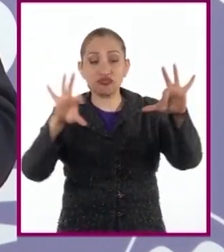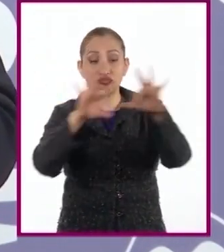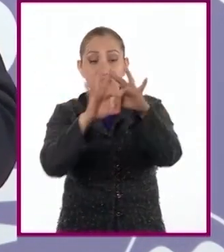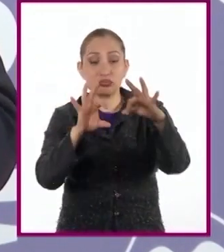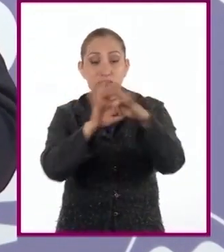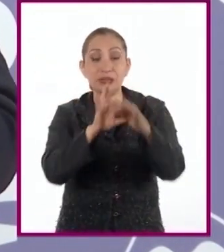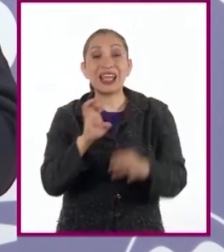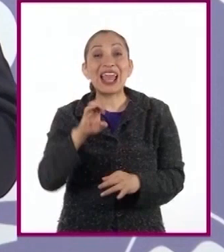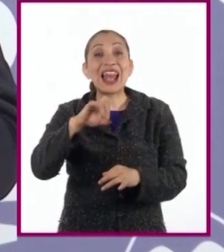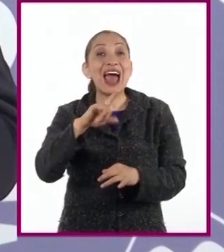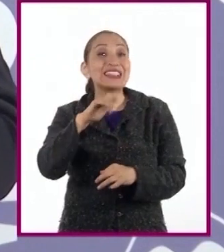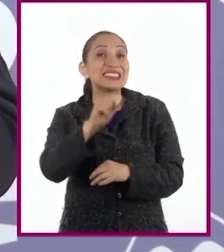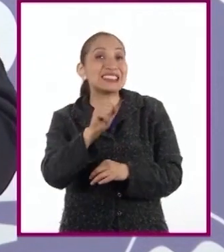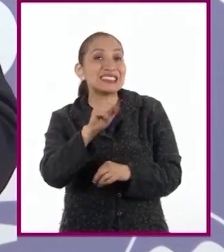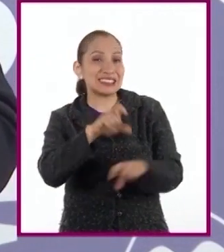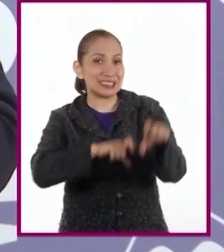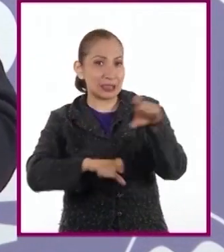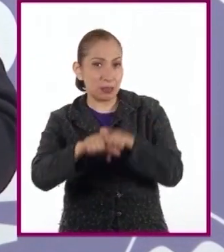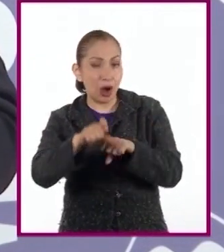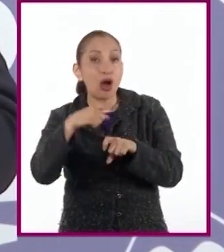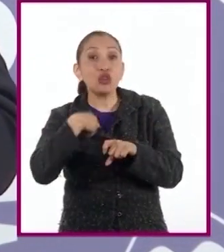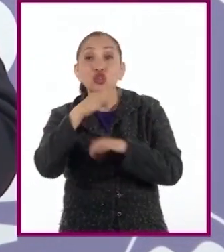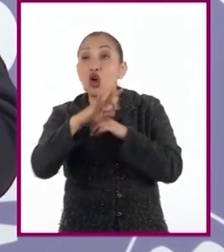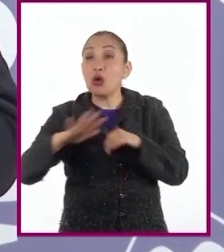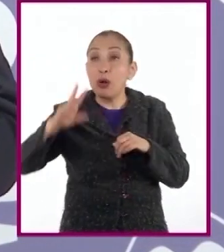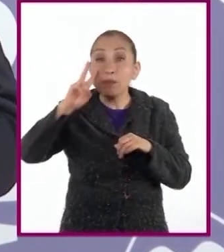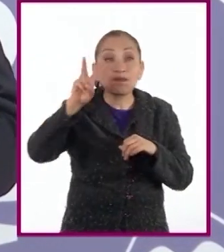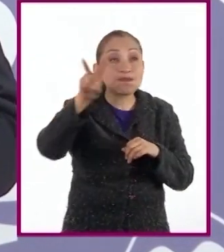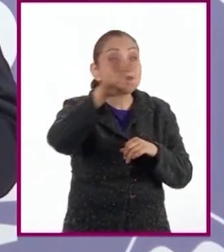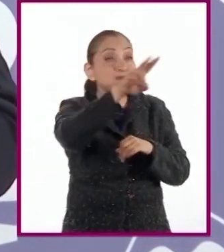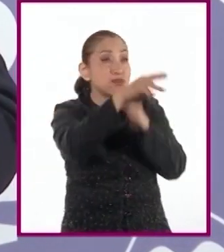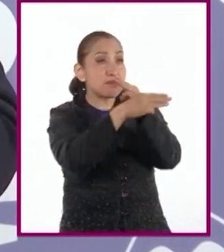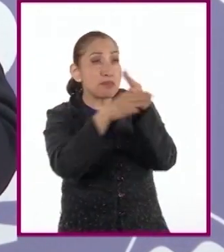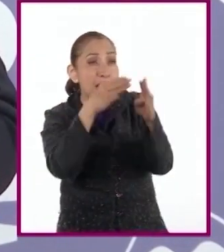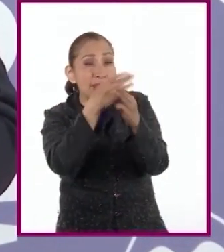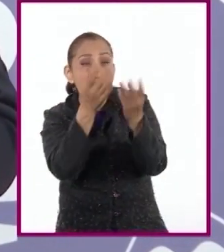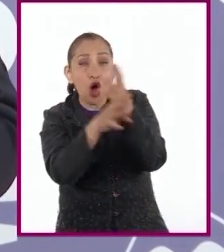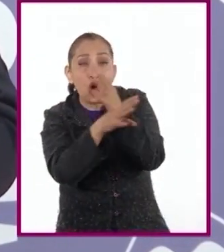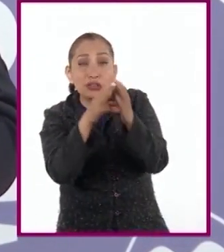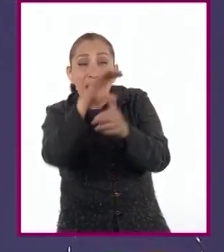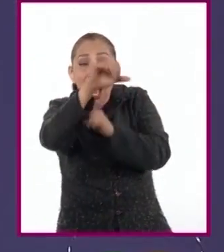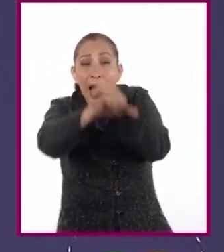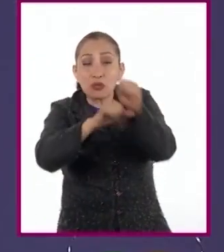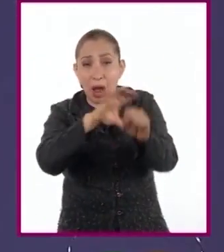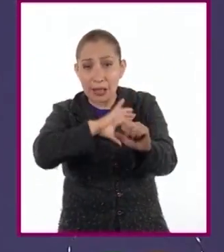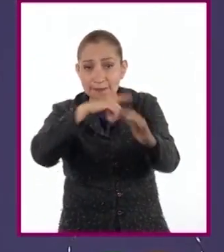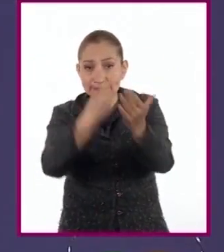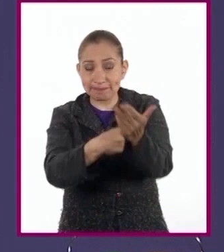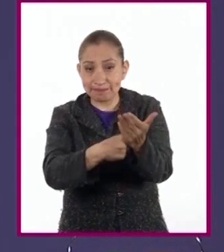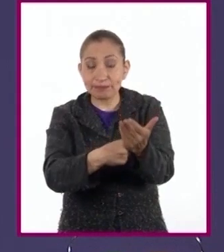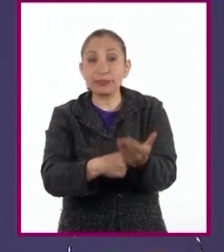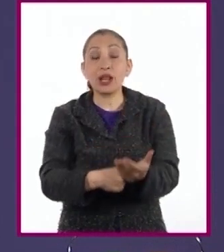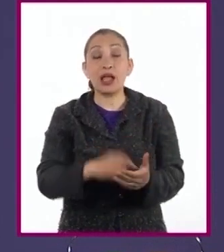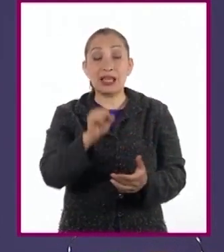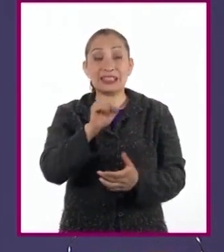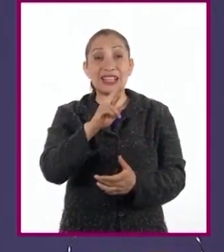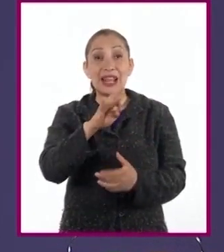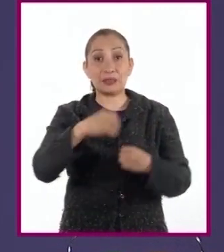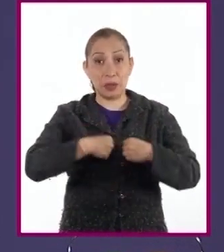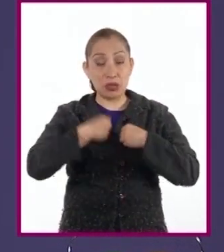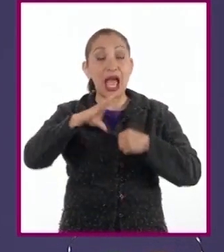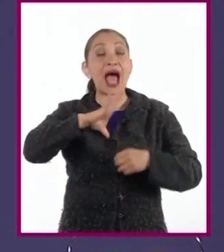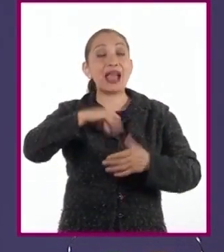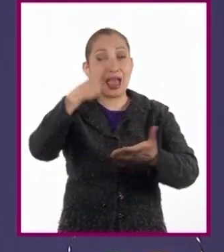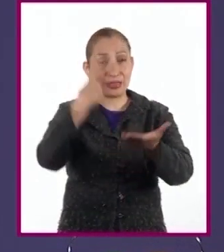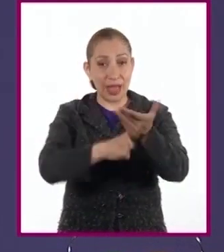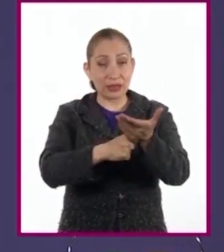químicos. Todo lo que nos rodea es materia. Todo está constituido por átomos. Los seres vivos estamos